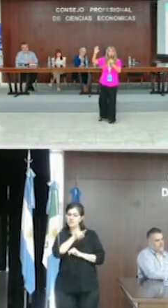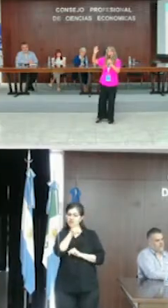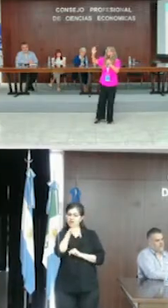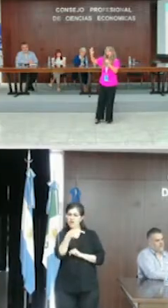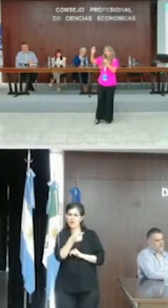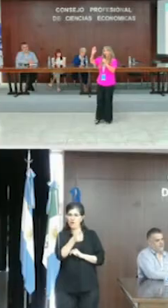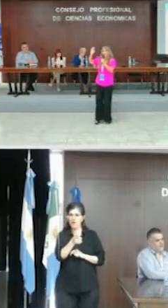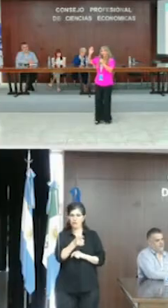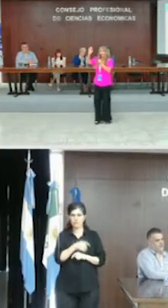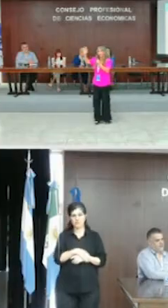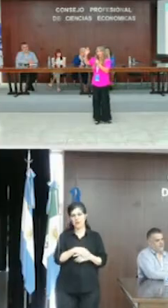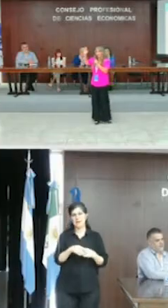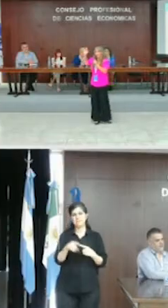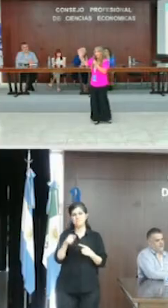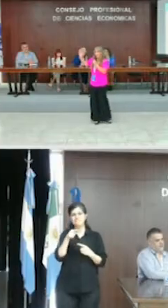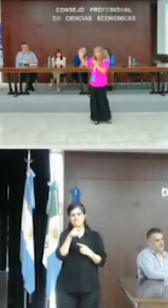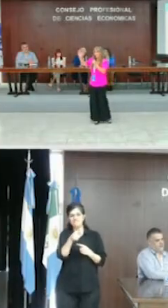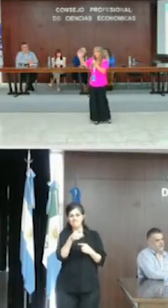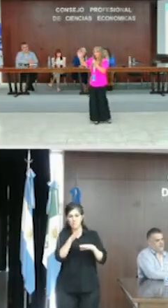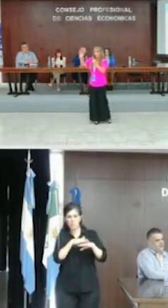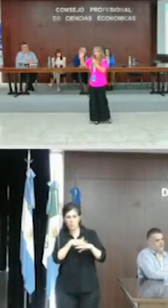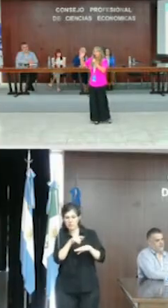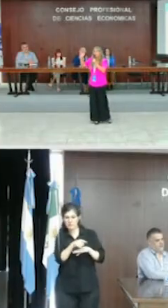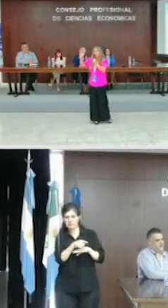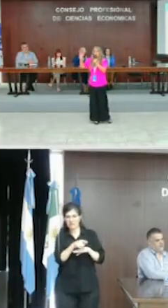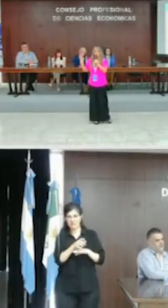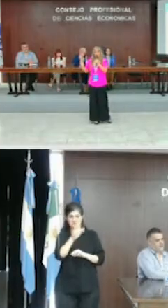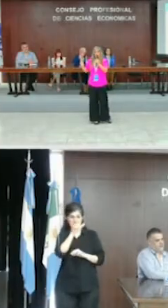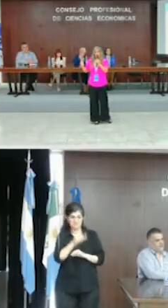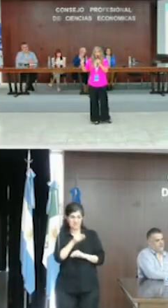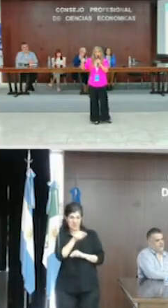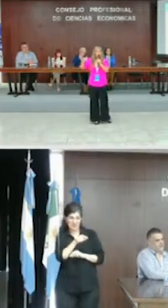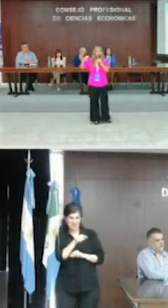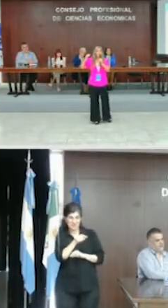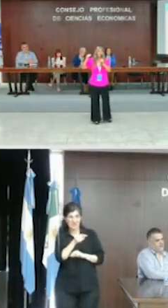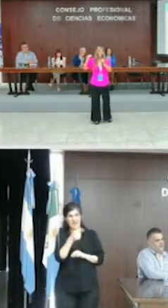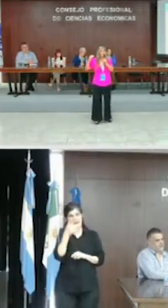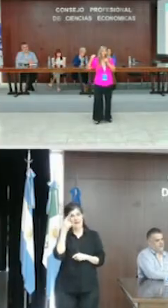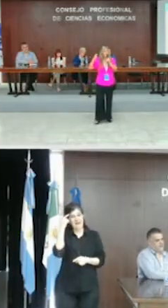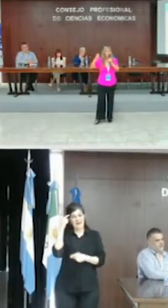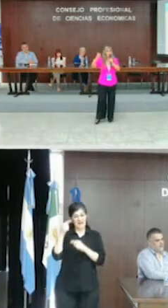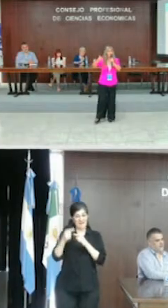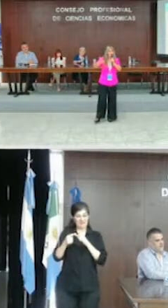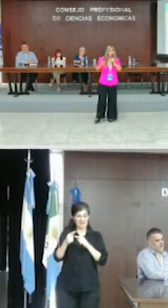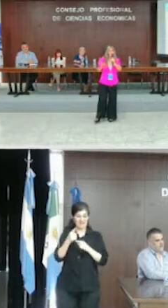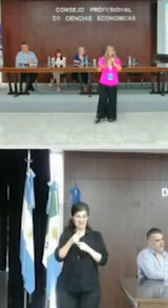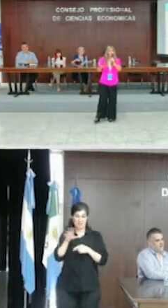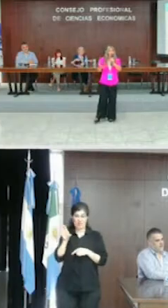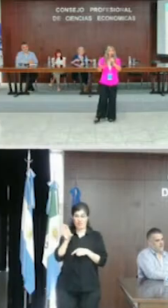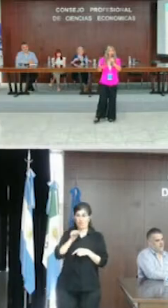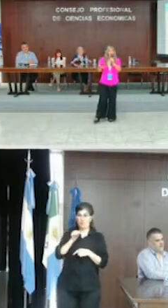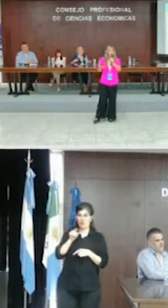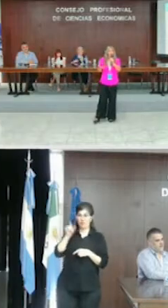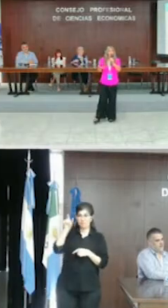¿Por qué? Porque el que lo ejecuta tuvo un modelo. Si bien es responsable en la vida